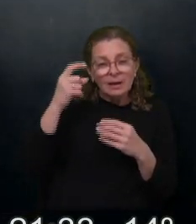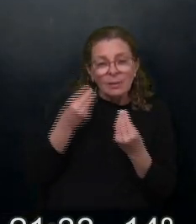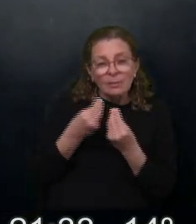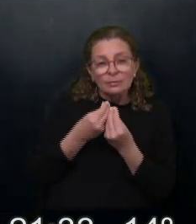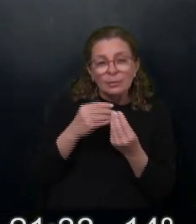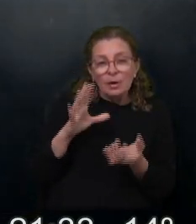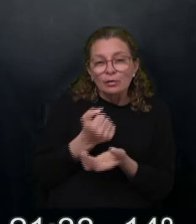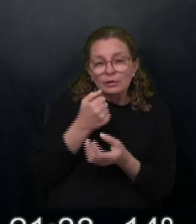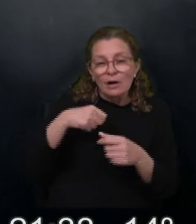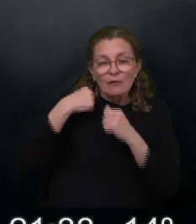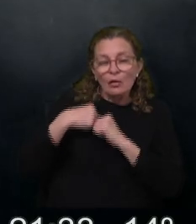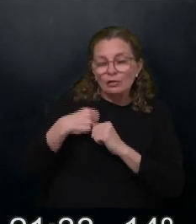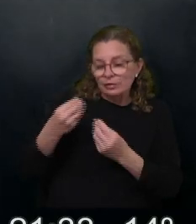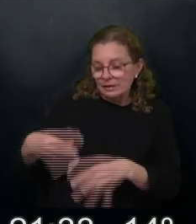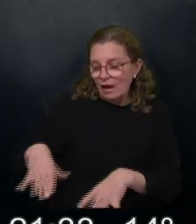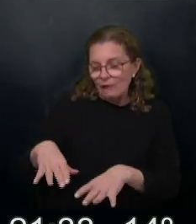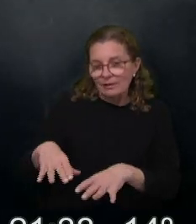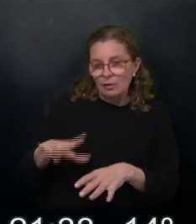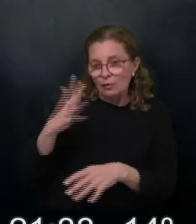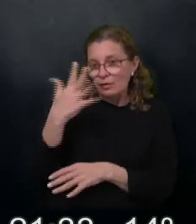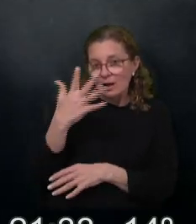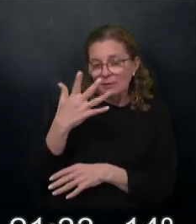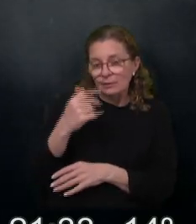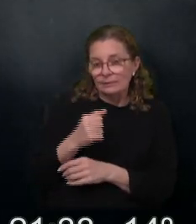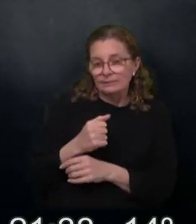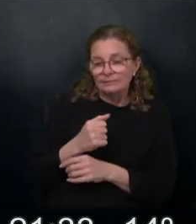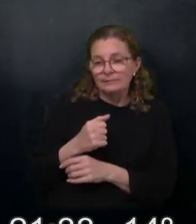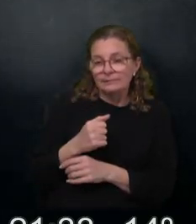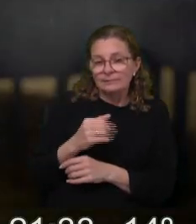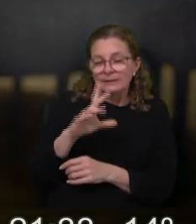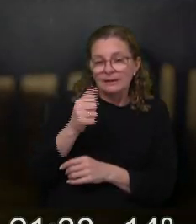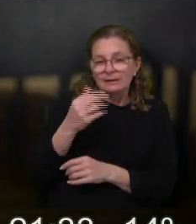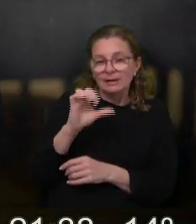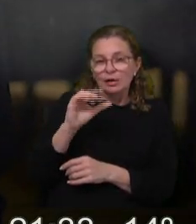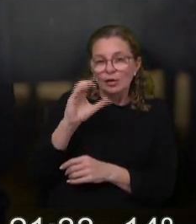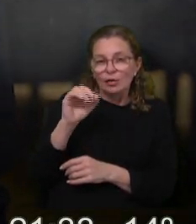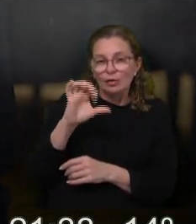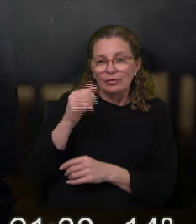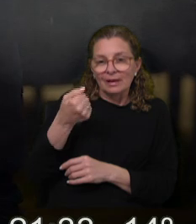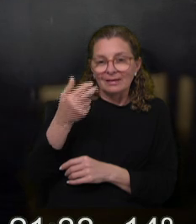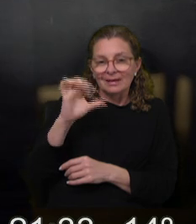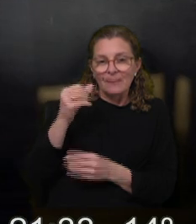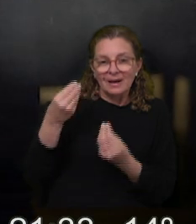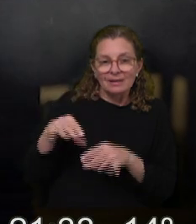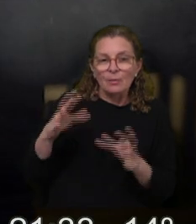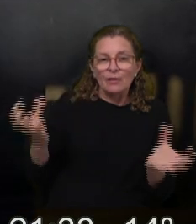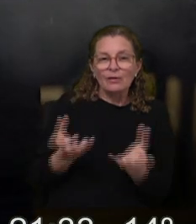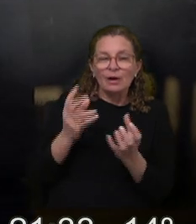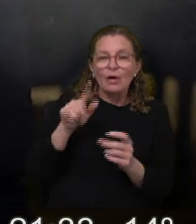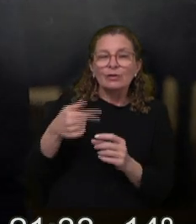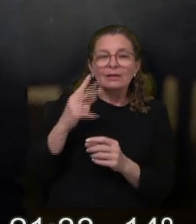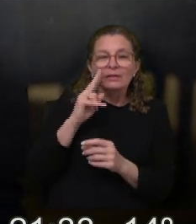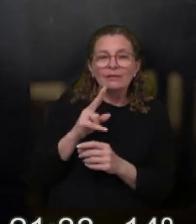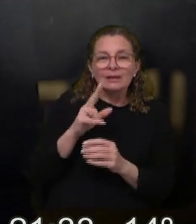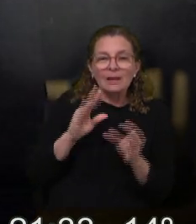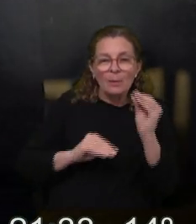vamos a encontrar el bolso tirado y vacío en algún árbol. Se estrena Las cosas que perdimos en el fuego. La otra vez que te vi me habías dicho ya que